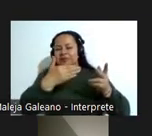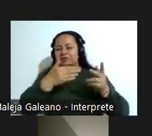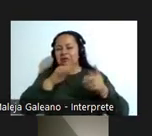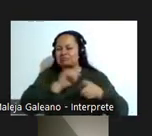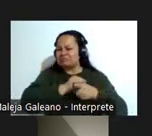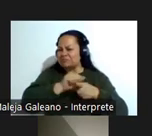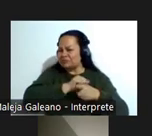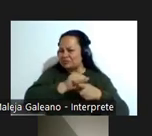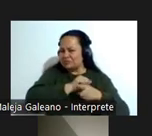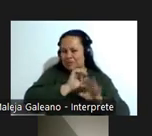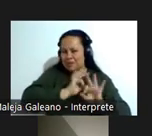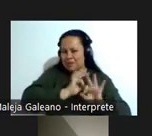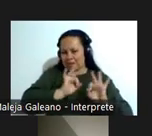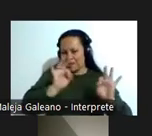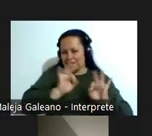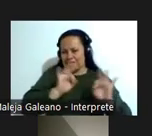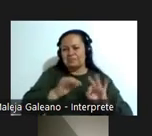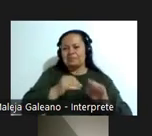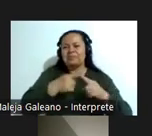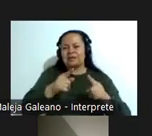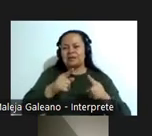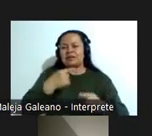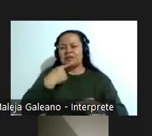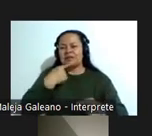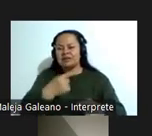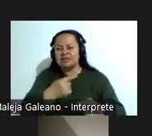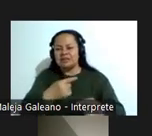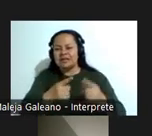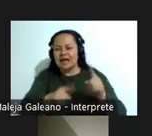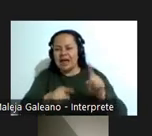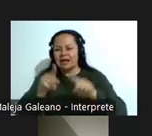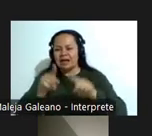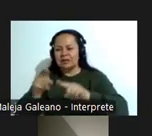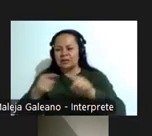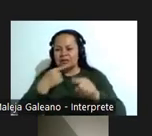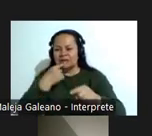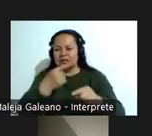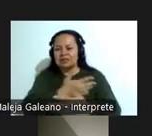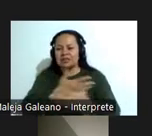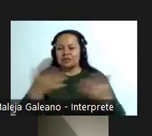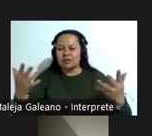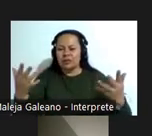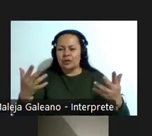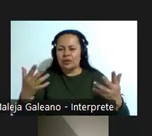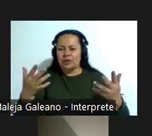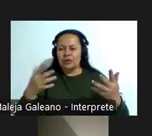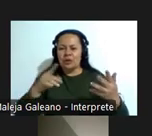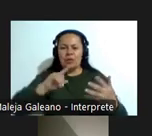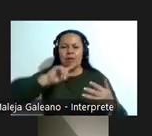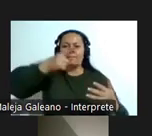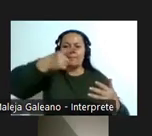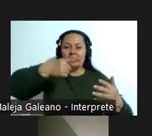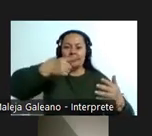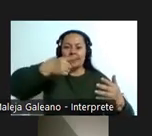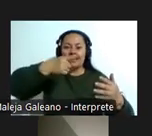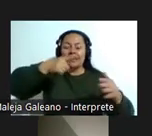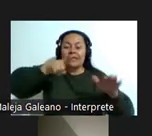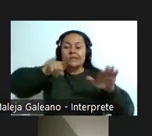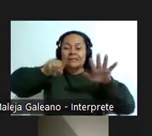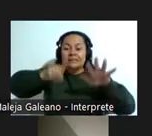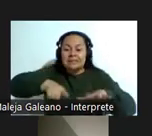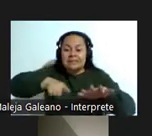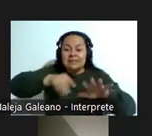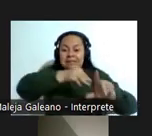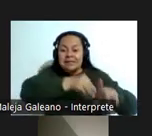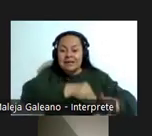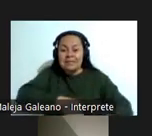práctica y la advierto todo el tiempo. Quienes están cursando el primer semestre de maestría en la